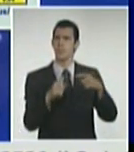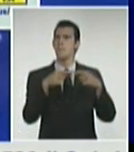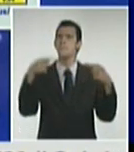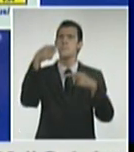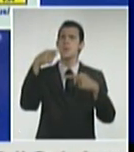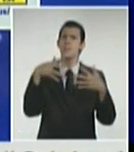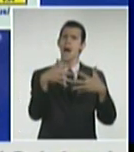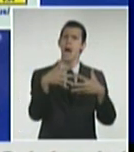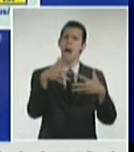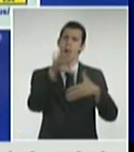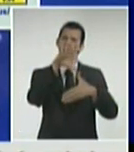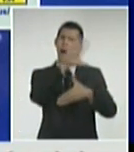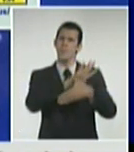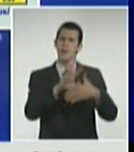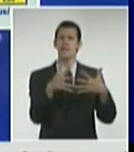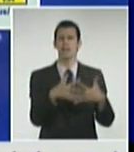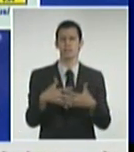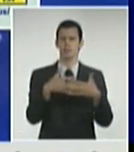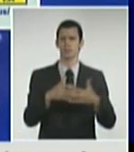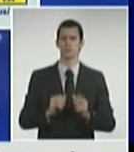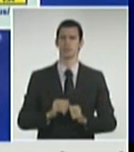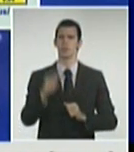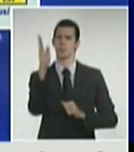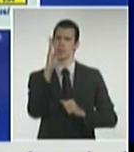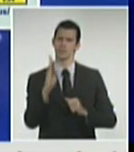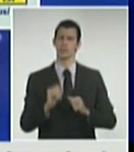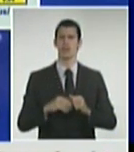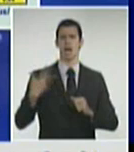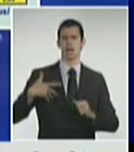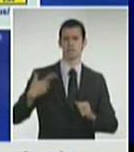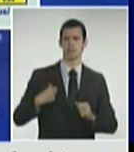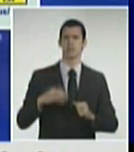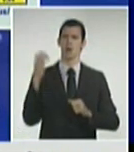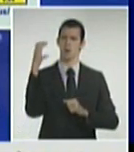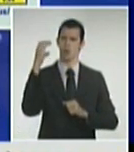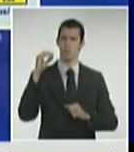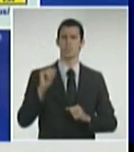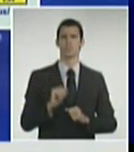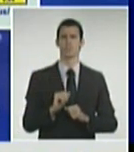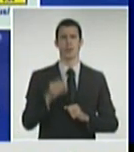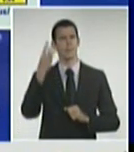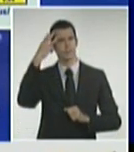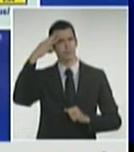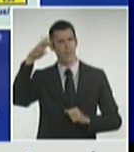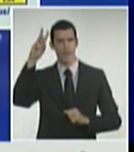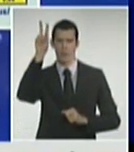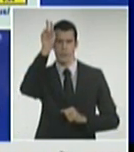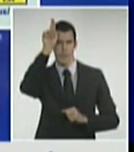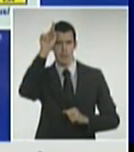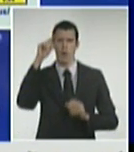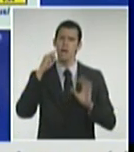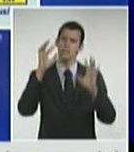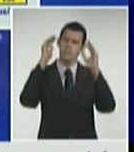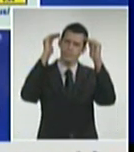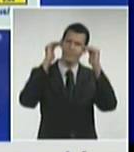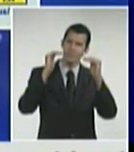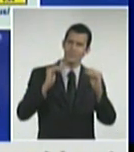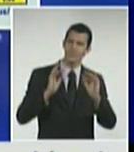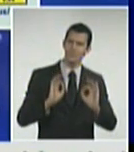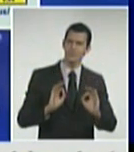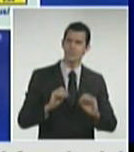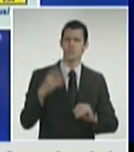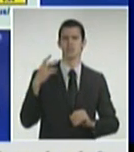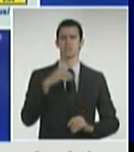Brasil, Argentina, Colombia, México, Perú, así, en ese orden: Chile, Canadá, Ecuador,